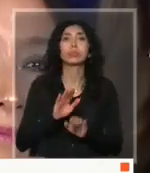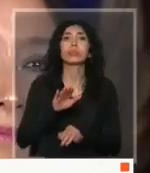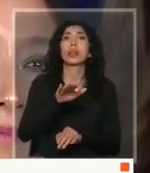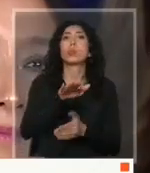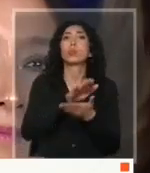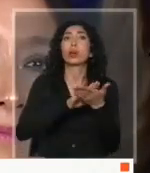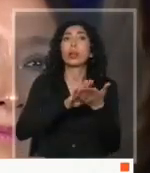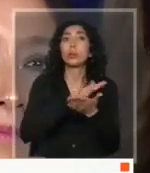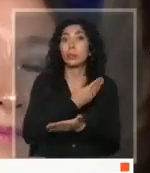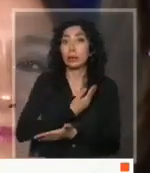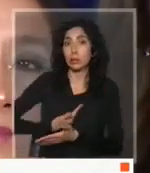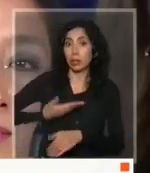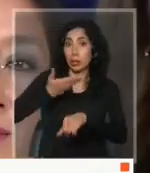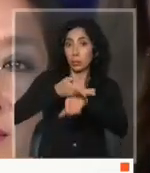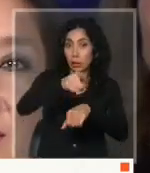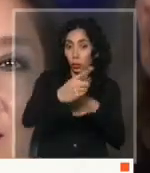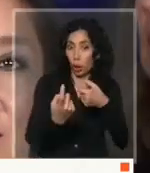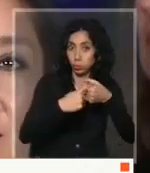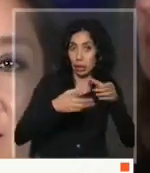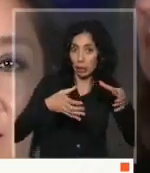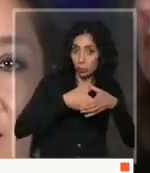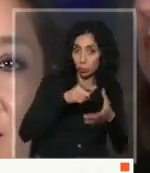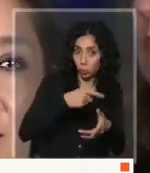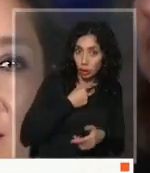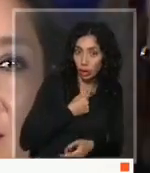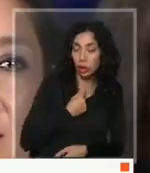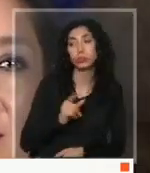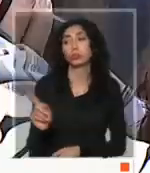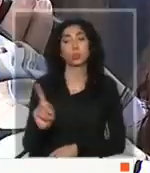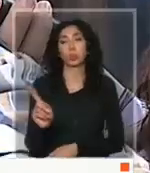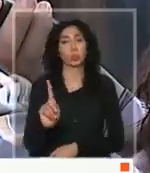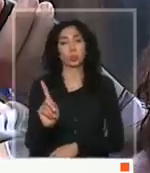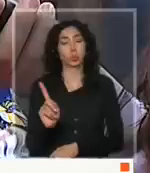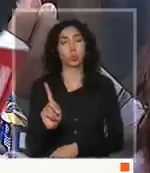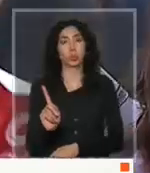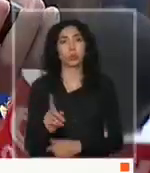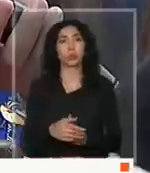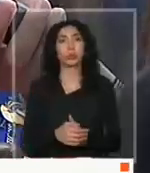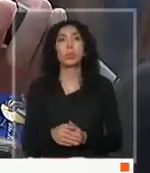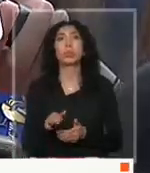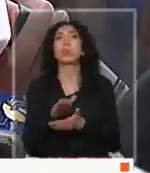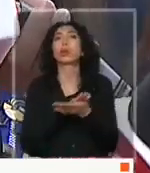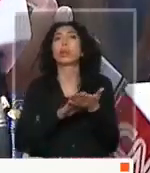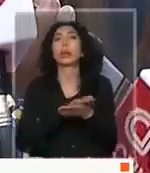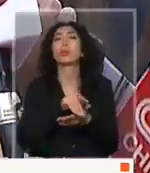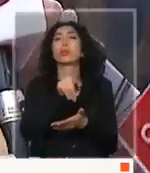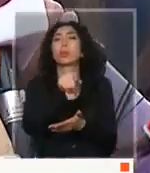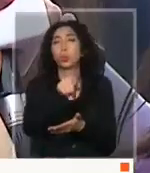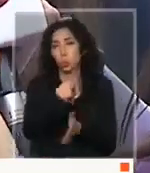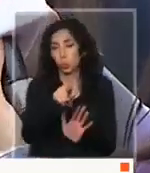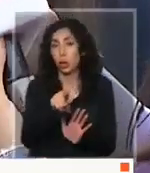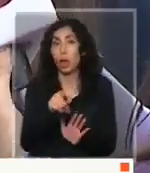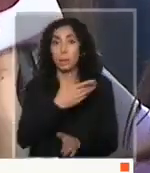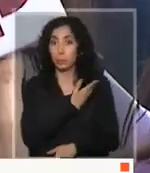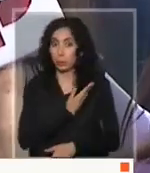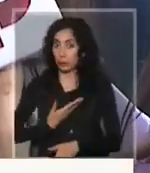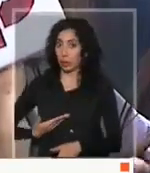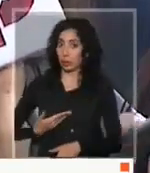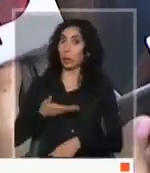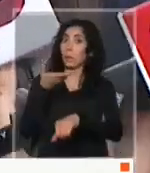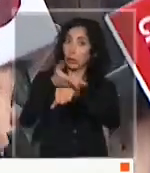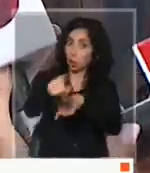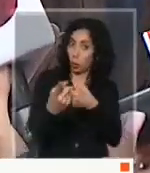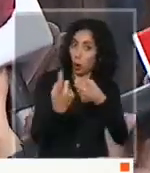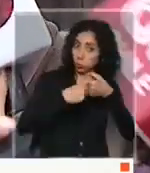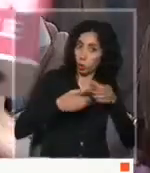¿Estaría disponible? No, respecto de lo segundo, no, bajo ningún punto de vista. ¿Y si le propusieran a usted, diputado, ser parte del gabinete, estaría